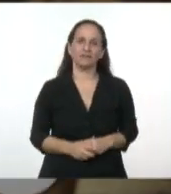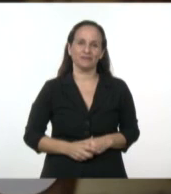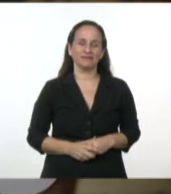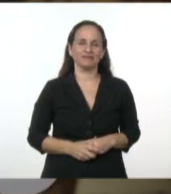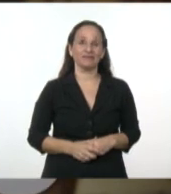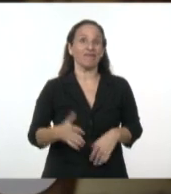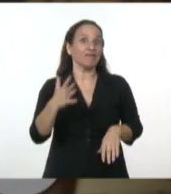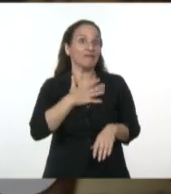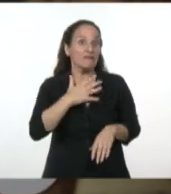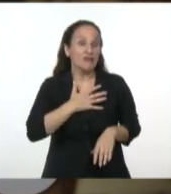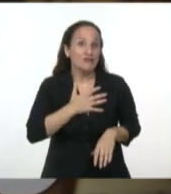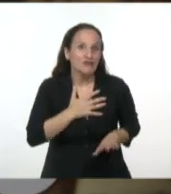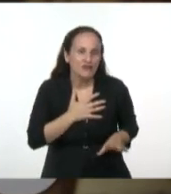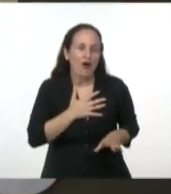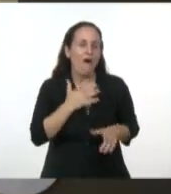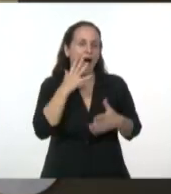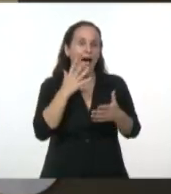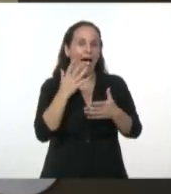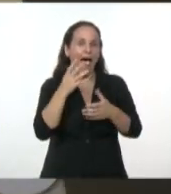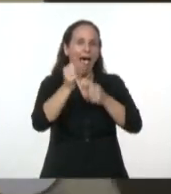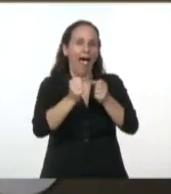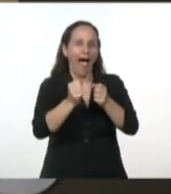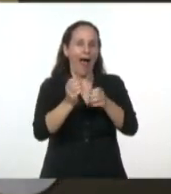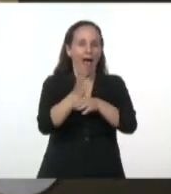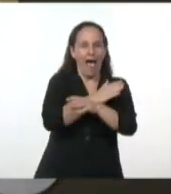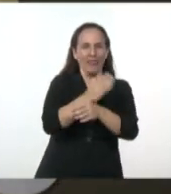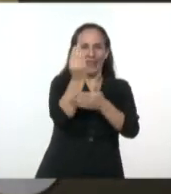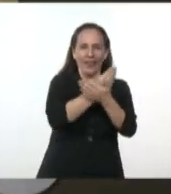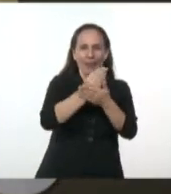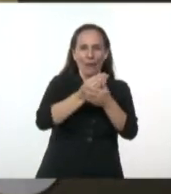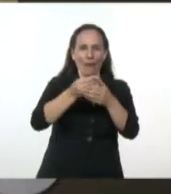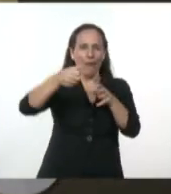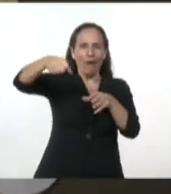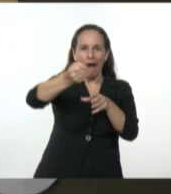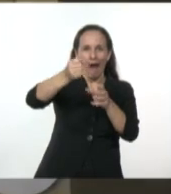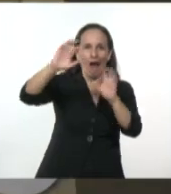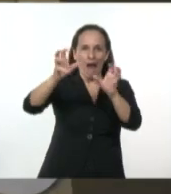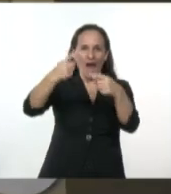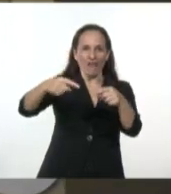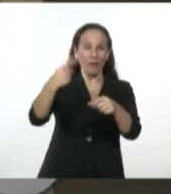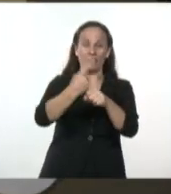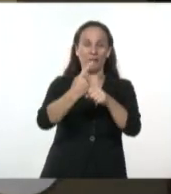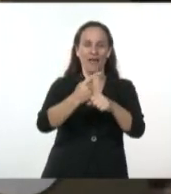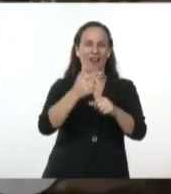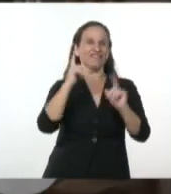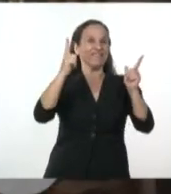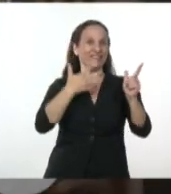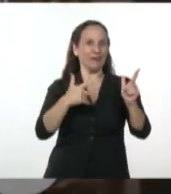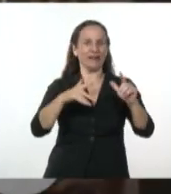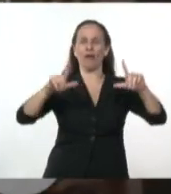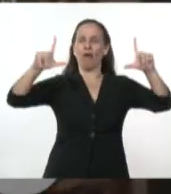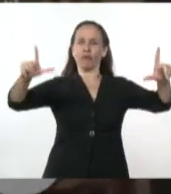Generalmente cuando yo hago una grifería para divertirme, la trabajo en grande, como si fuera un